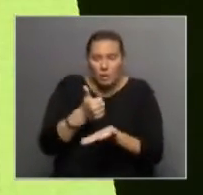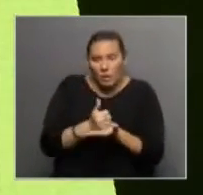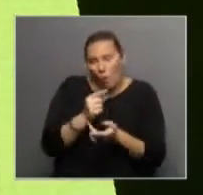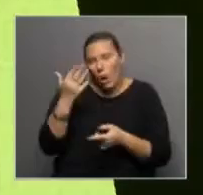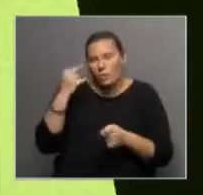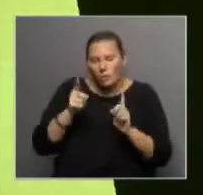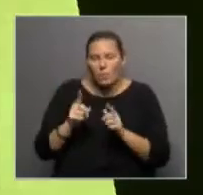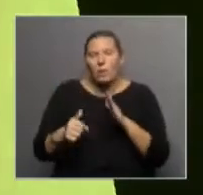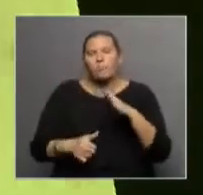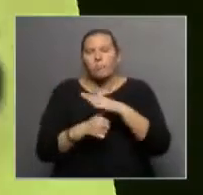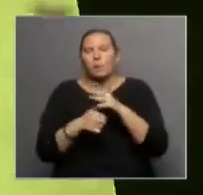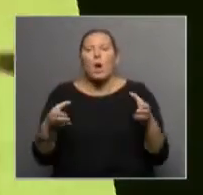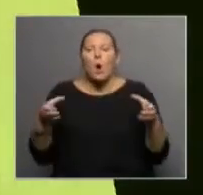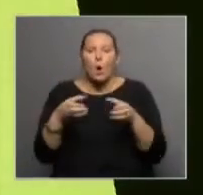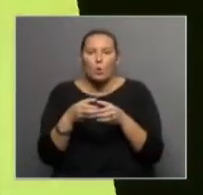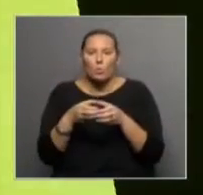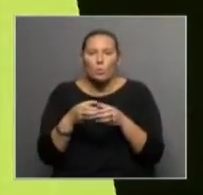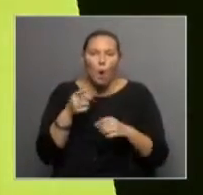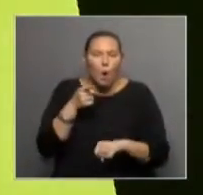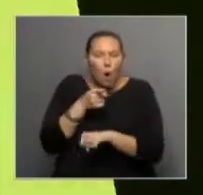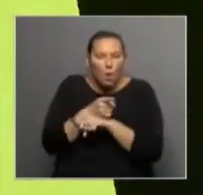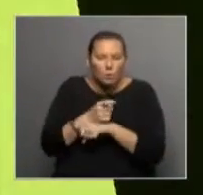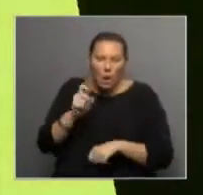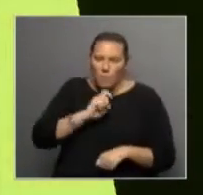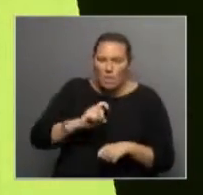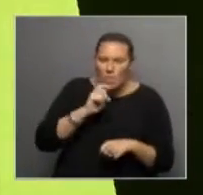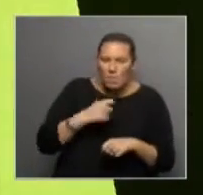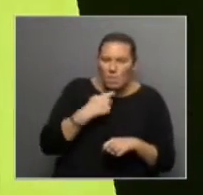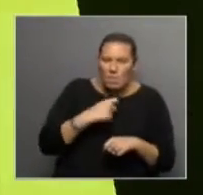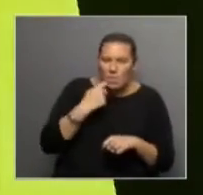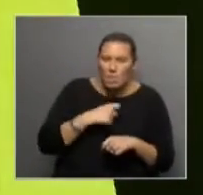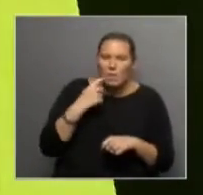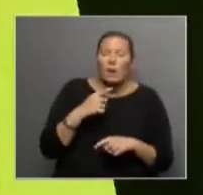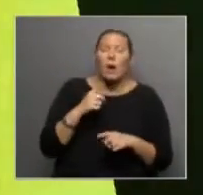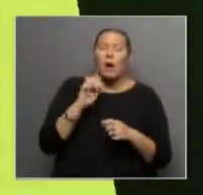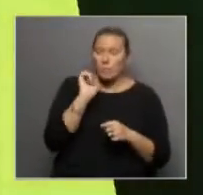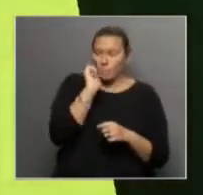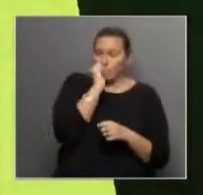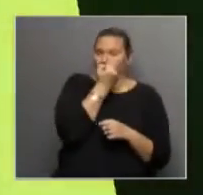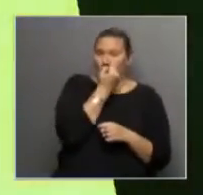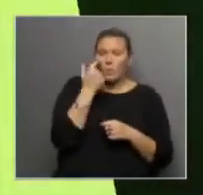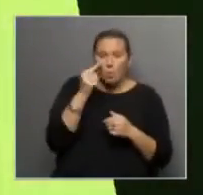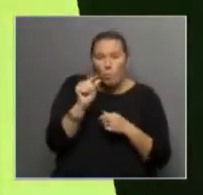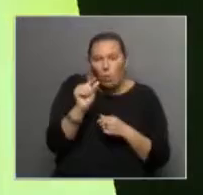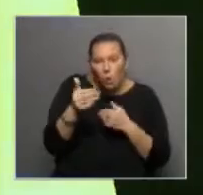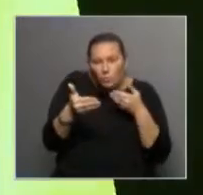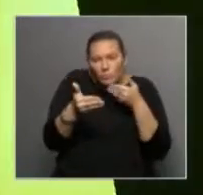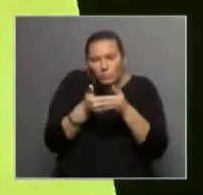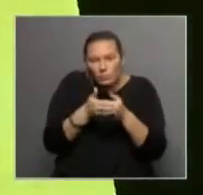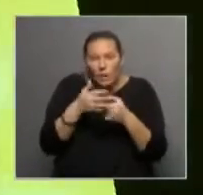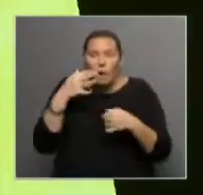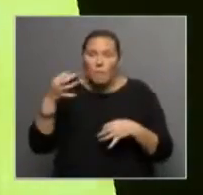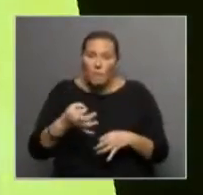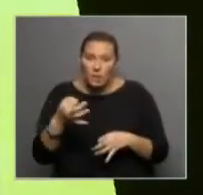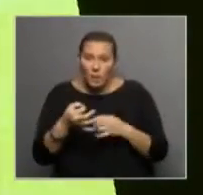frente de equipos que han enfrentado al silencio, la mentira, el encubrimiento y consiguieron acercarnos un poquito a la verdad.